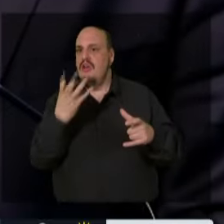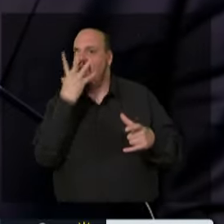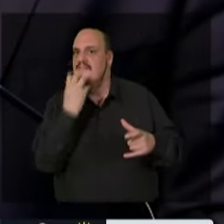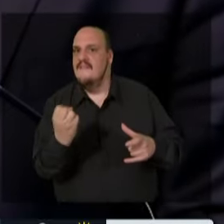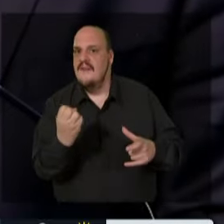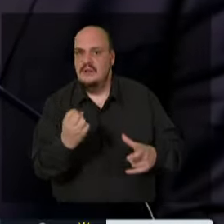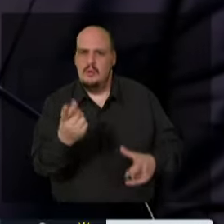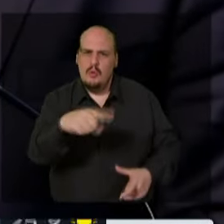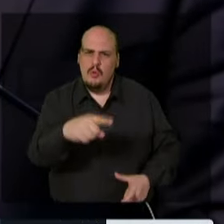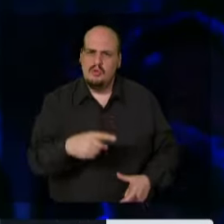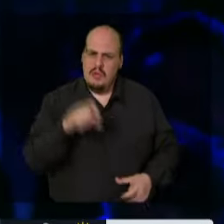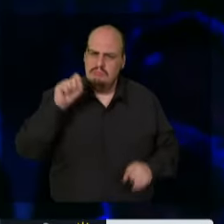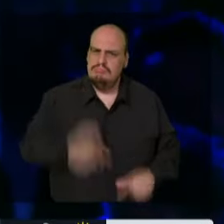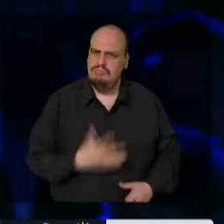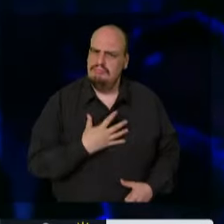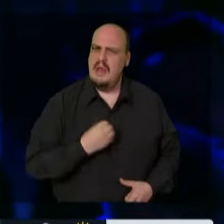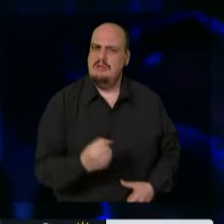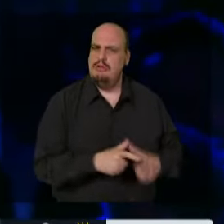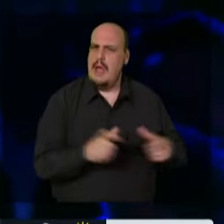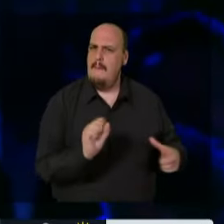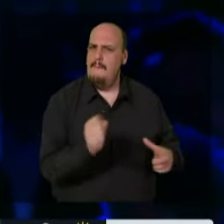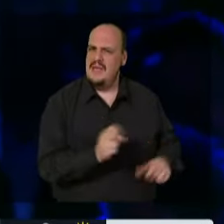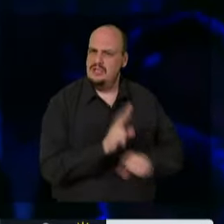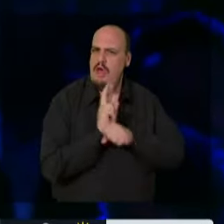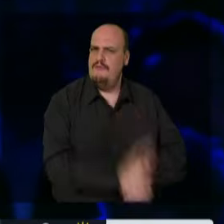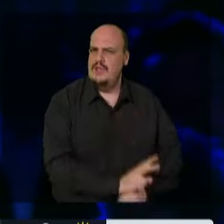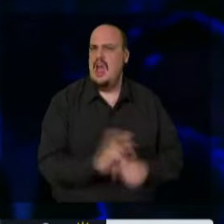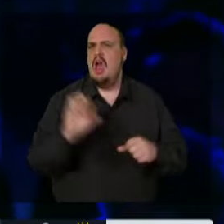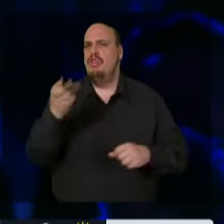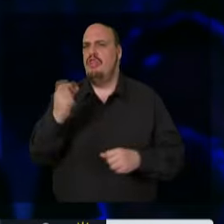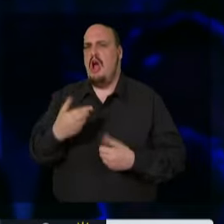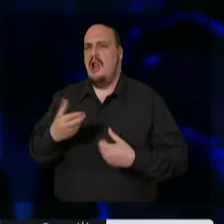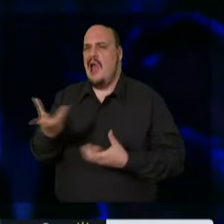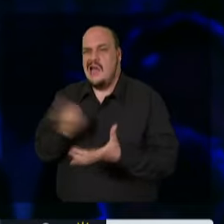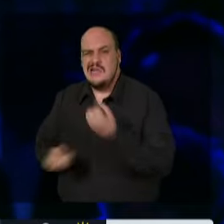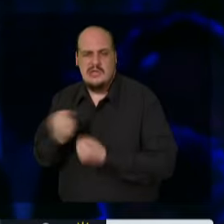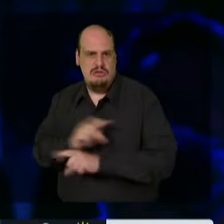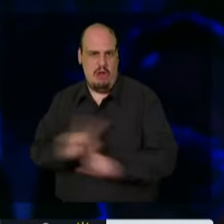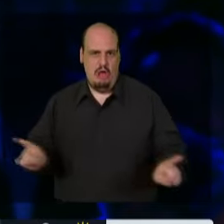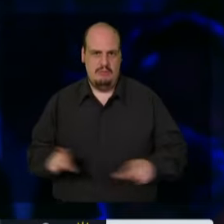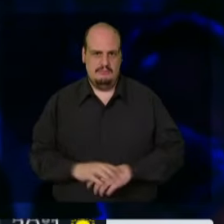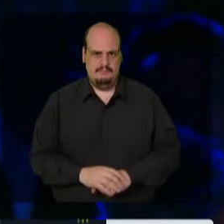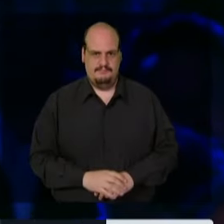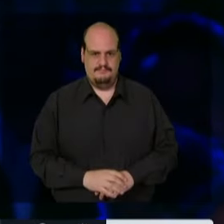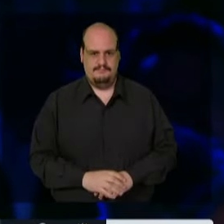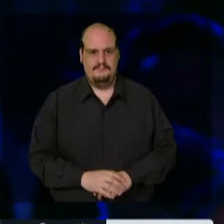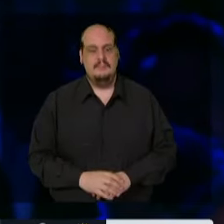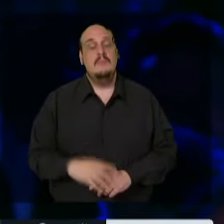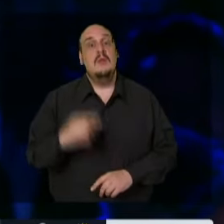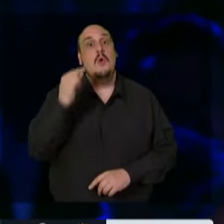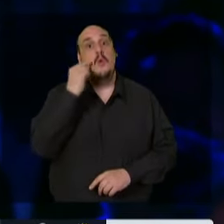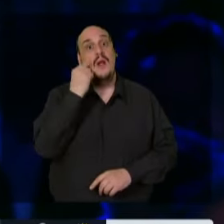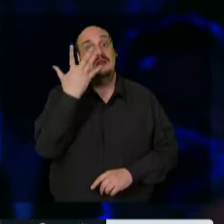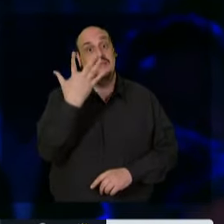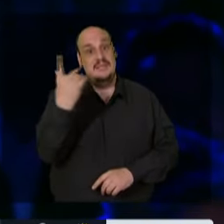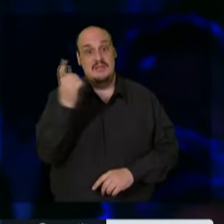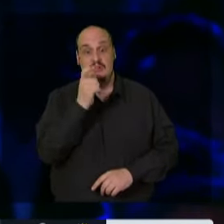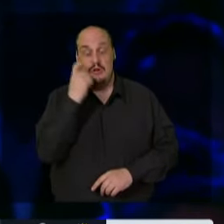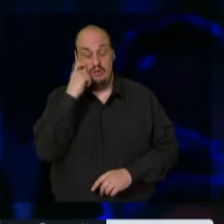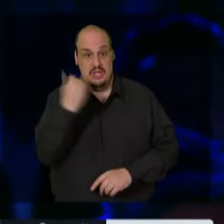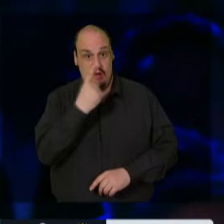Sean patriotas, defiendan nuestra moneda, no promuevan el uso del dólar. Gracias, candidato, por favor. Son 45 segundos. Esto